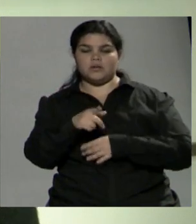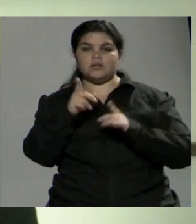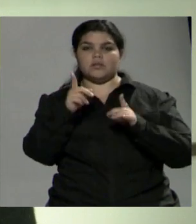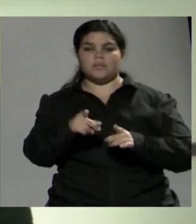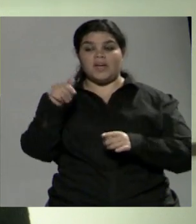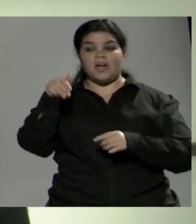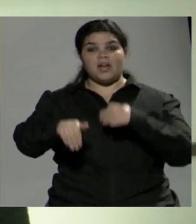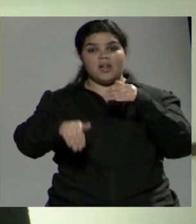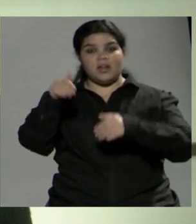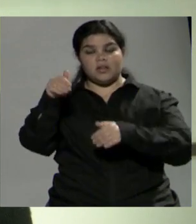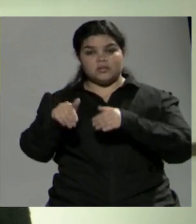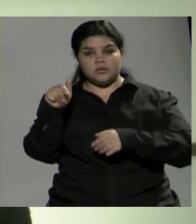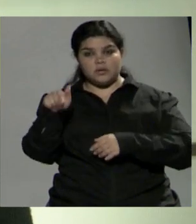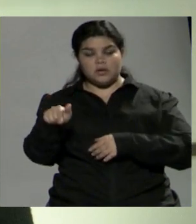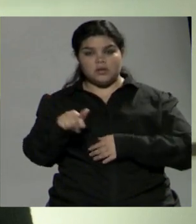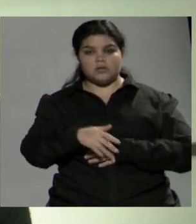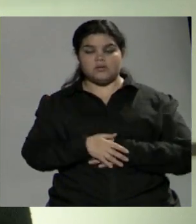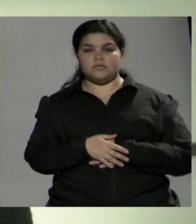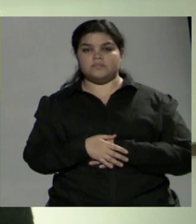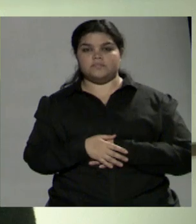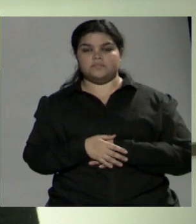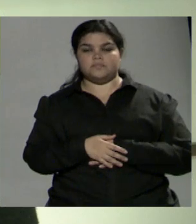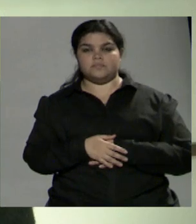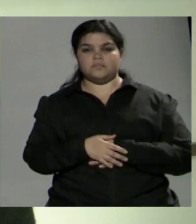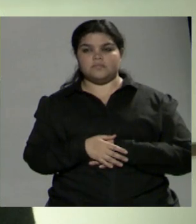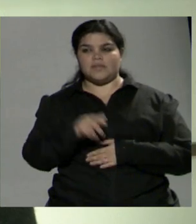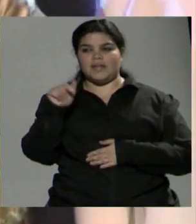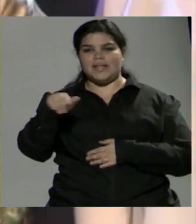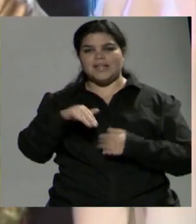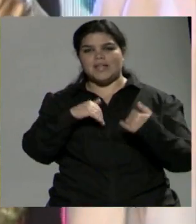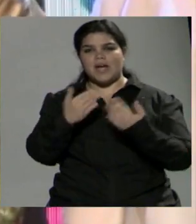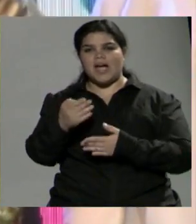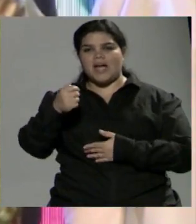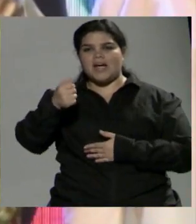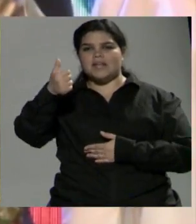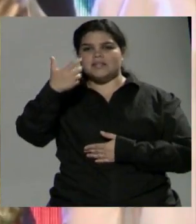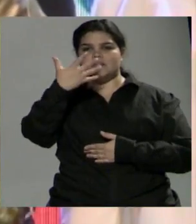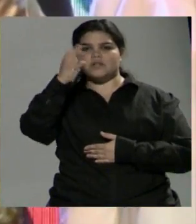que efectivamente esos son los resultados definitivos.